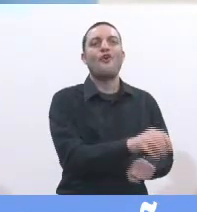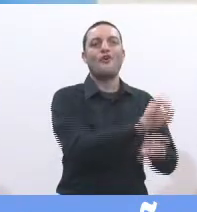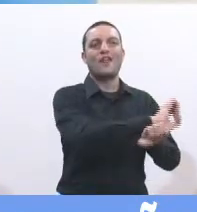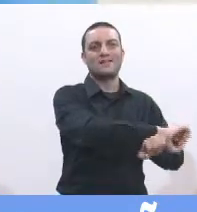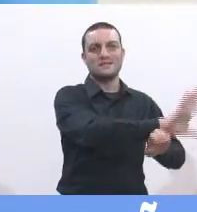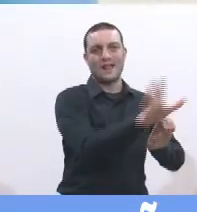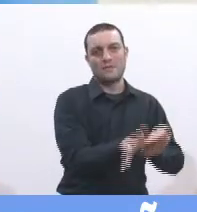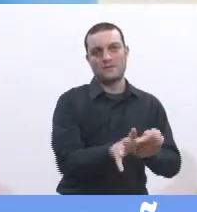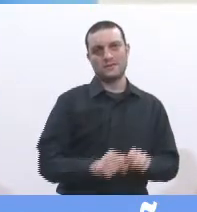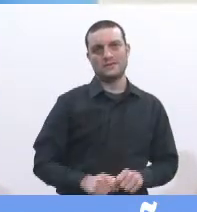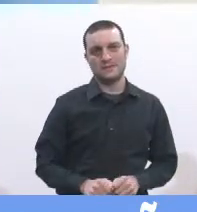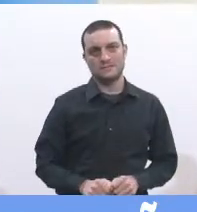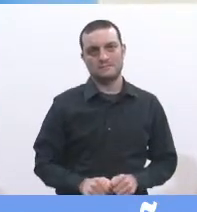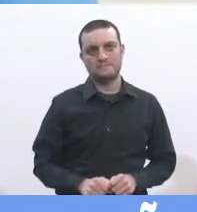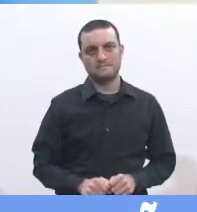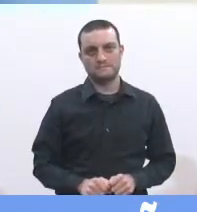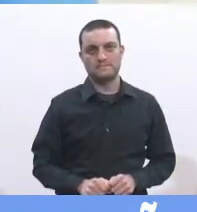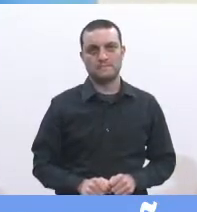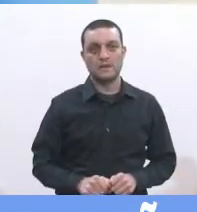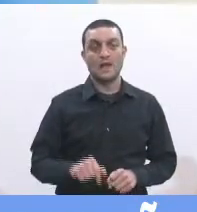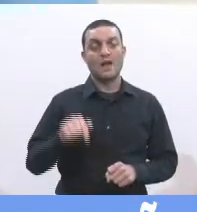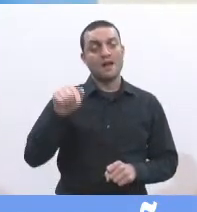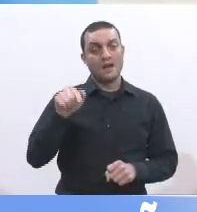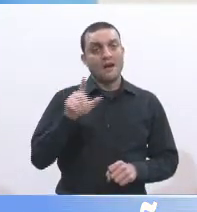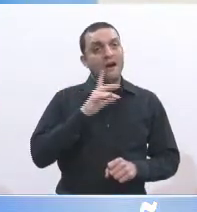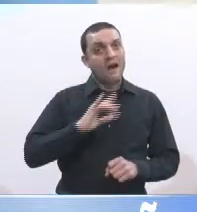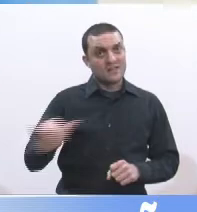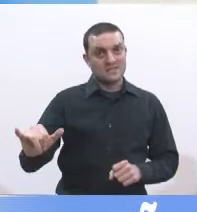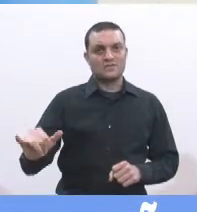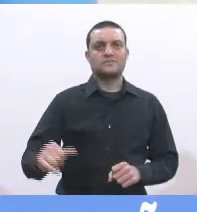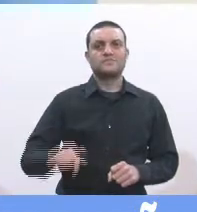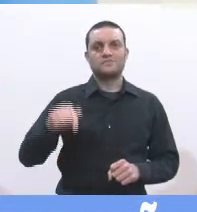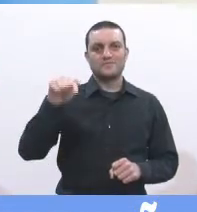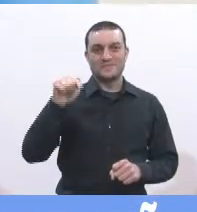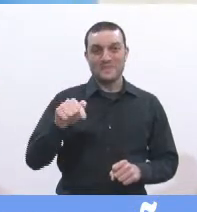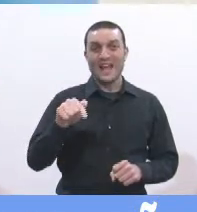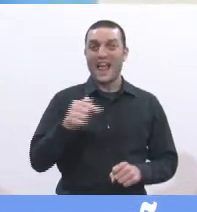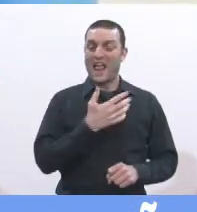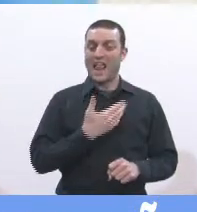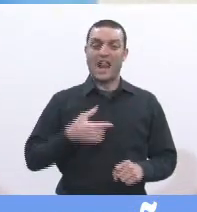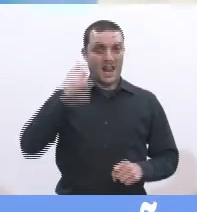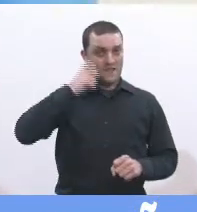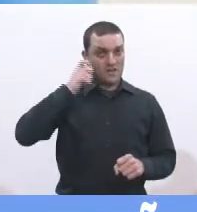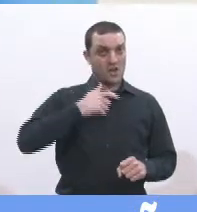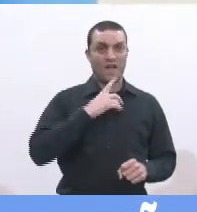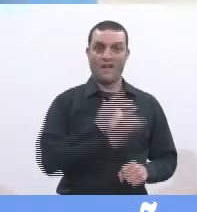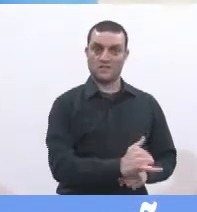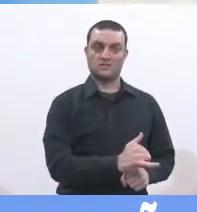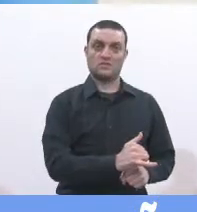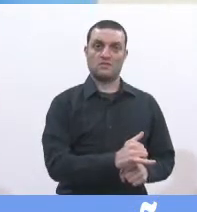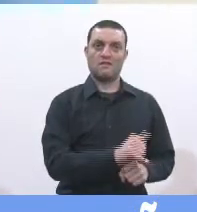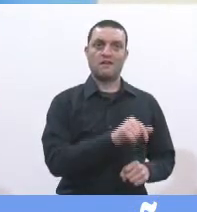gobernador están castigando a 6 millones de argentinos y argentinas que viven, transitan, se